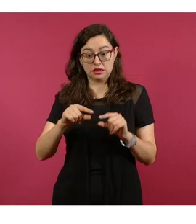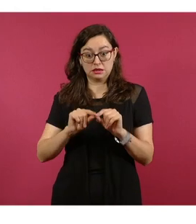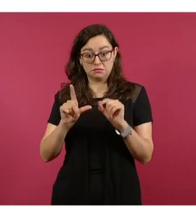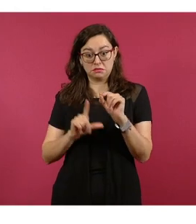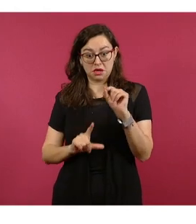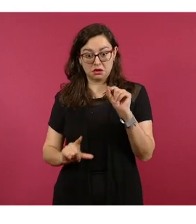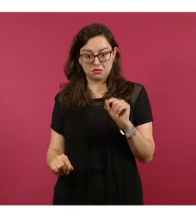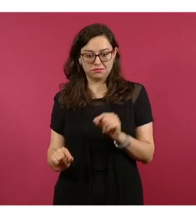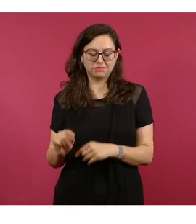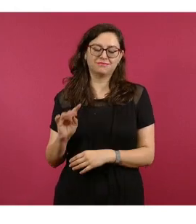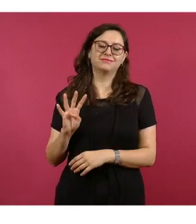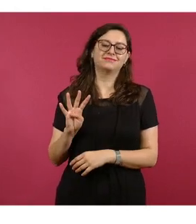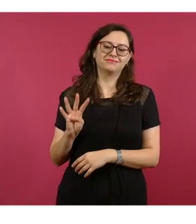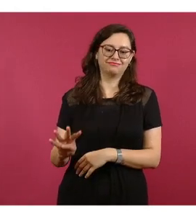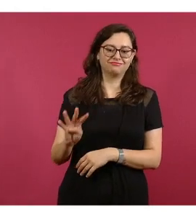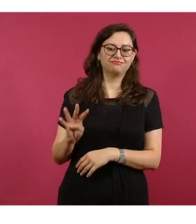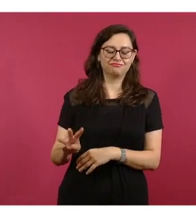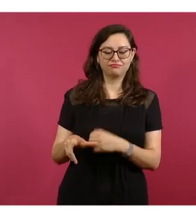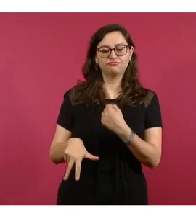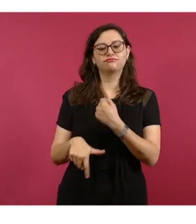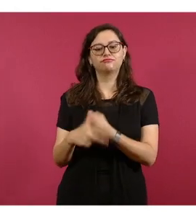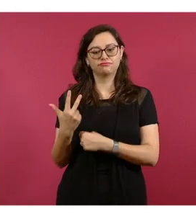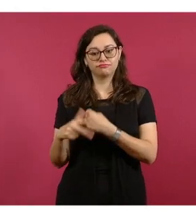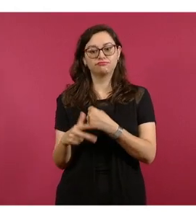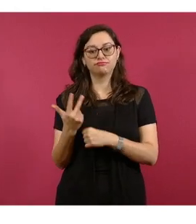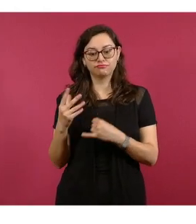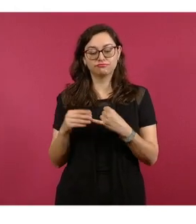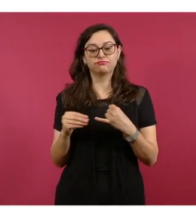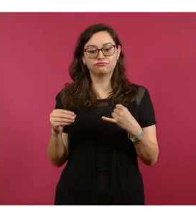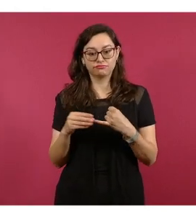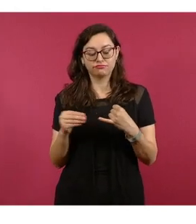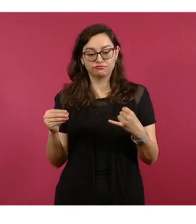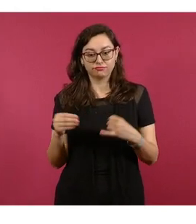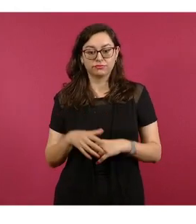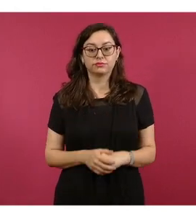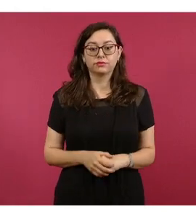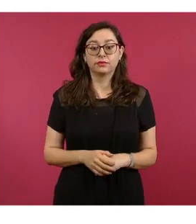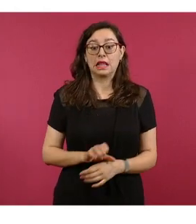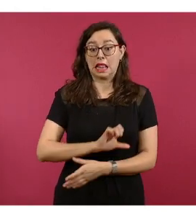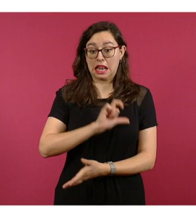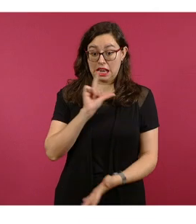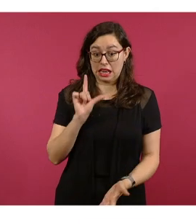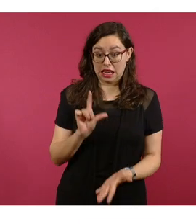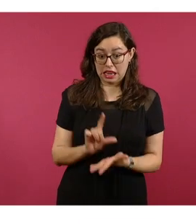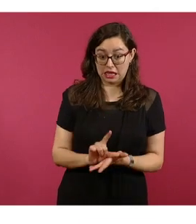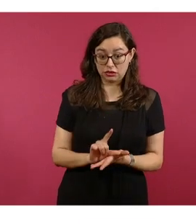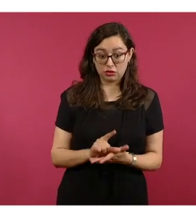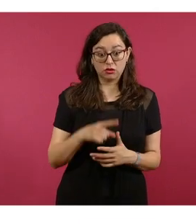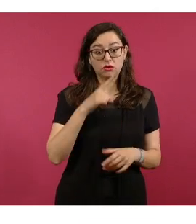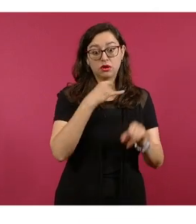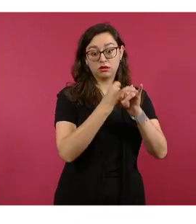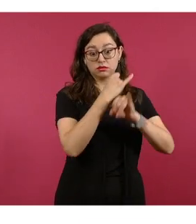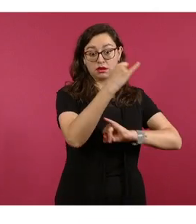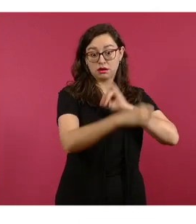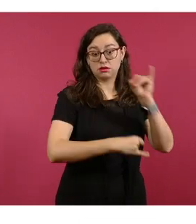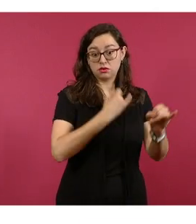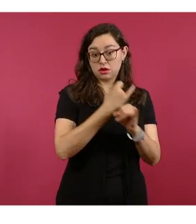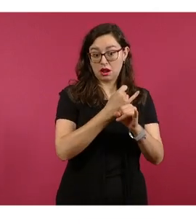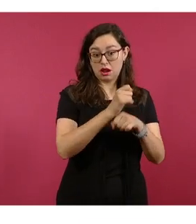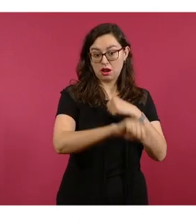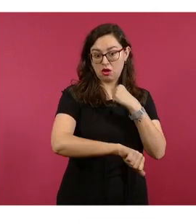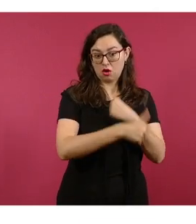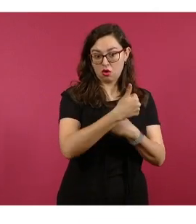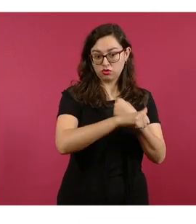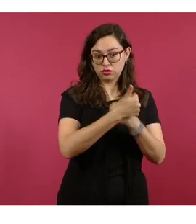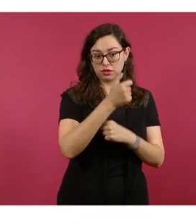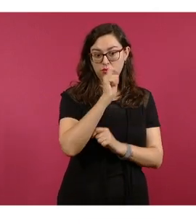a 19 pesos con 13 centavos en promedio. En el caso del gas por litro, 11 pesos 78 centavos a nivel